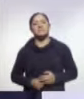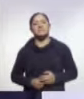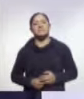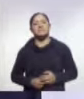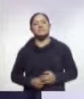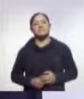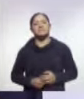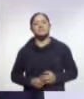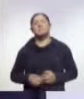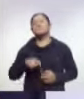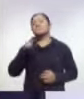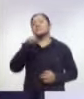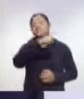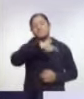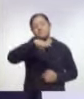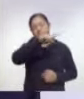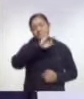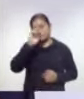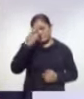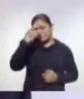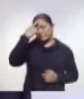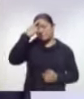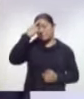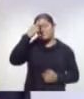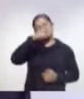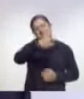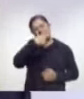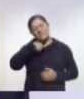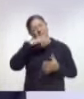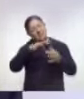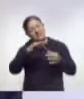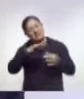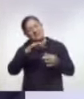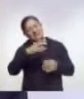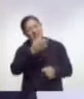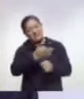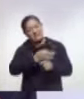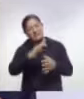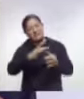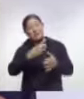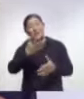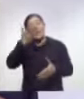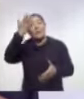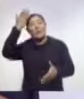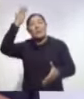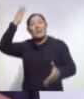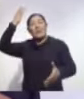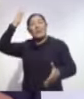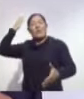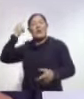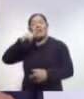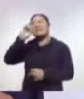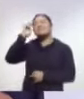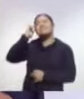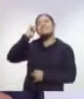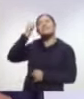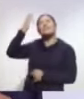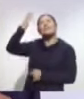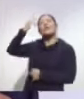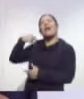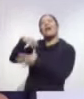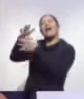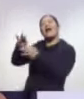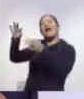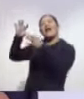que recuerdan todo eso nos narren una crónica viva de 50 años. Hay mucho más, hay mucha más tradición. Después